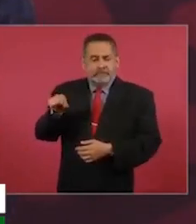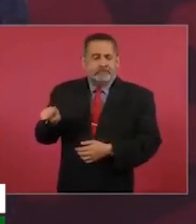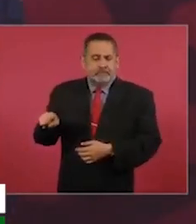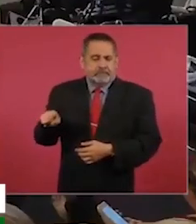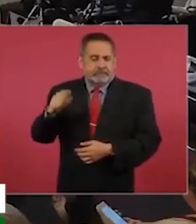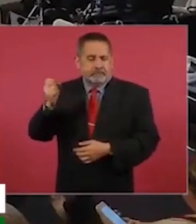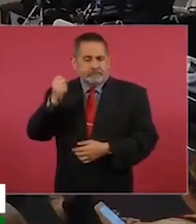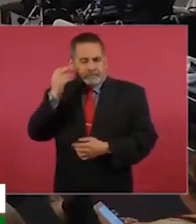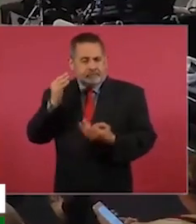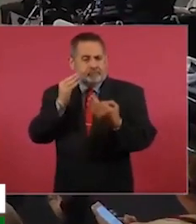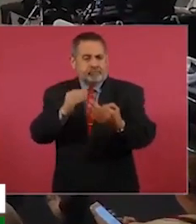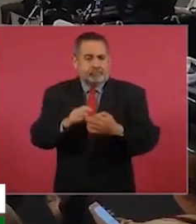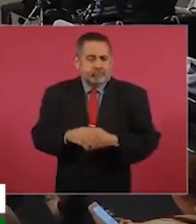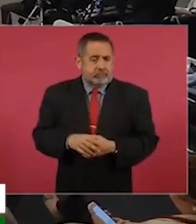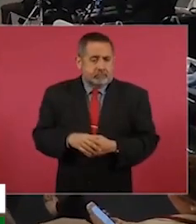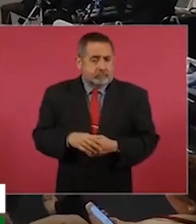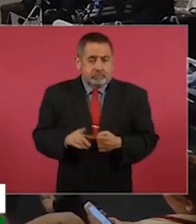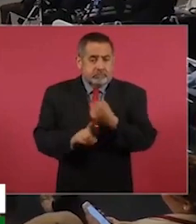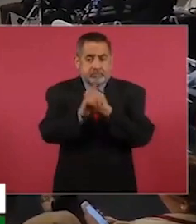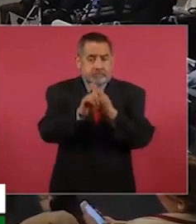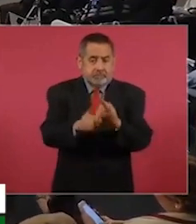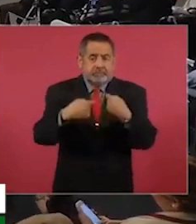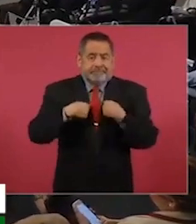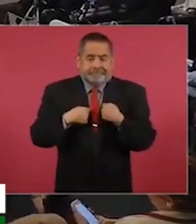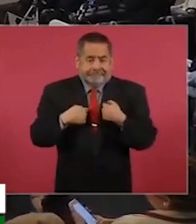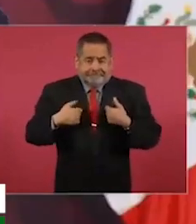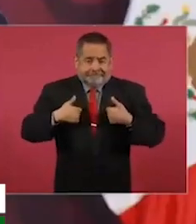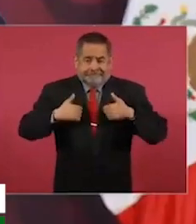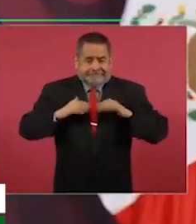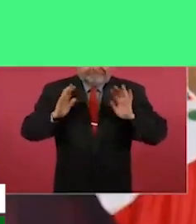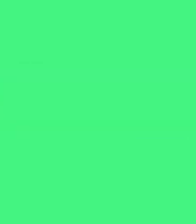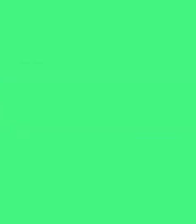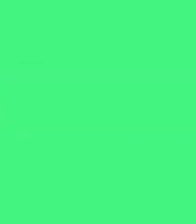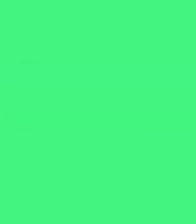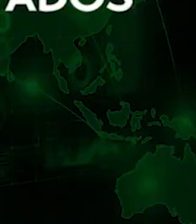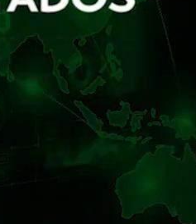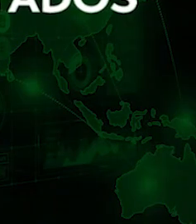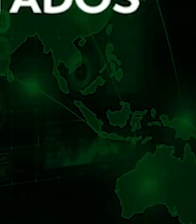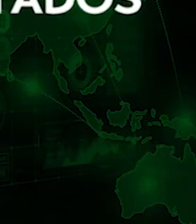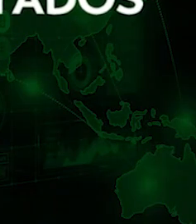una comparecencia, no es conmigo, decía, es con la ley.